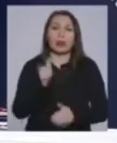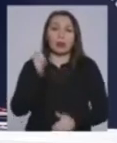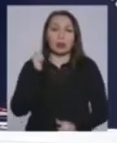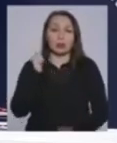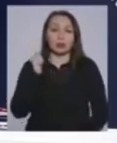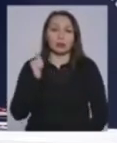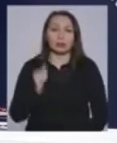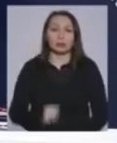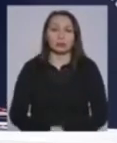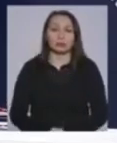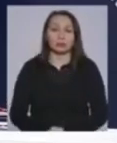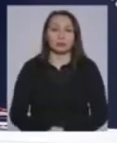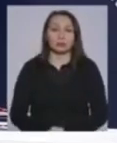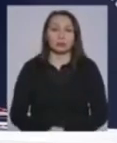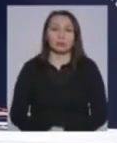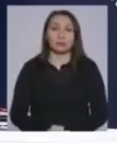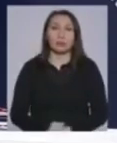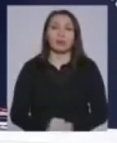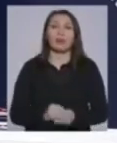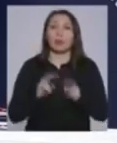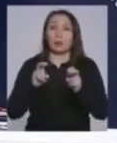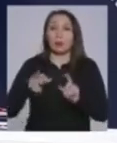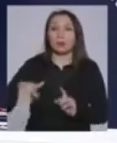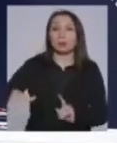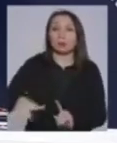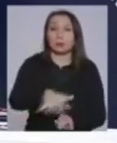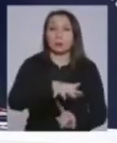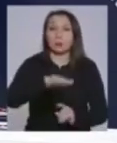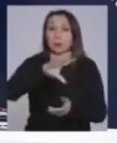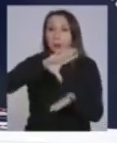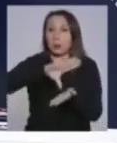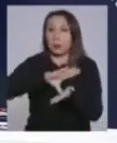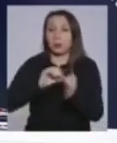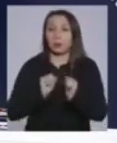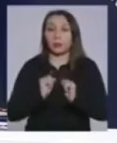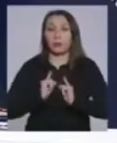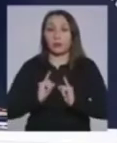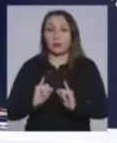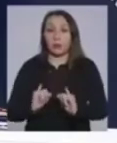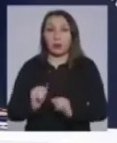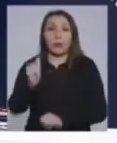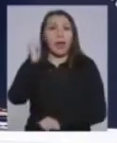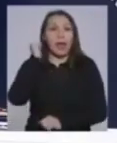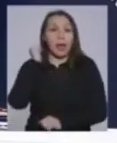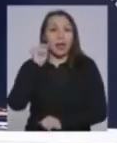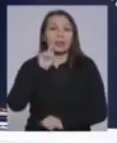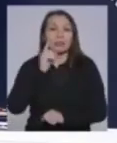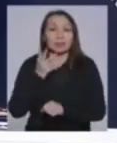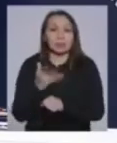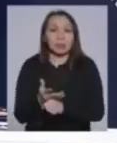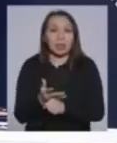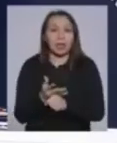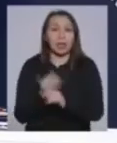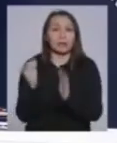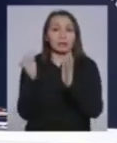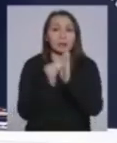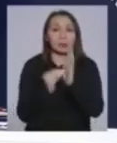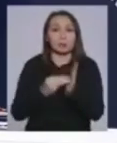últimas horas. Con respecto a la situación de nuestro país, podemos informar que en el día de ayer se